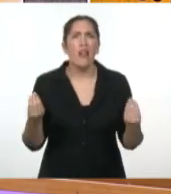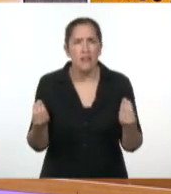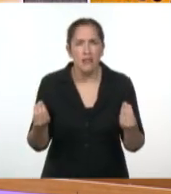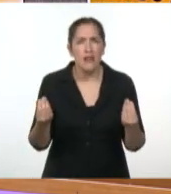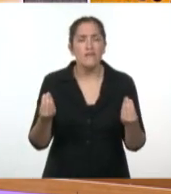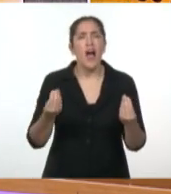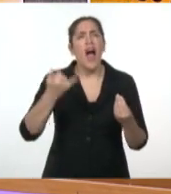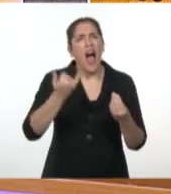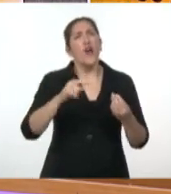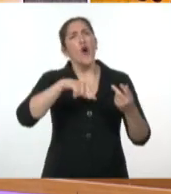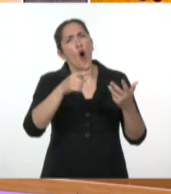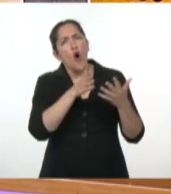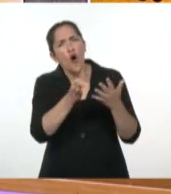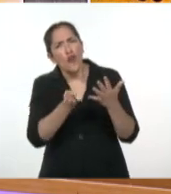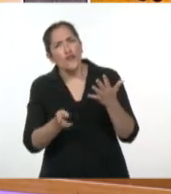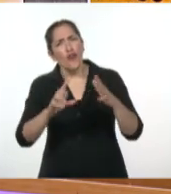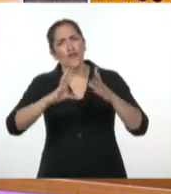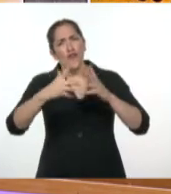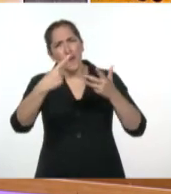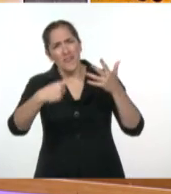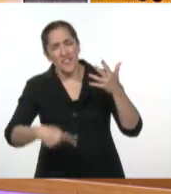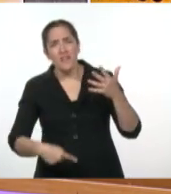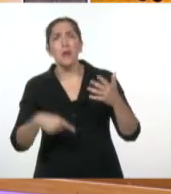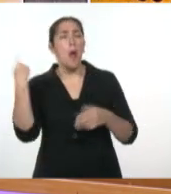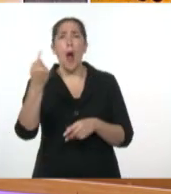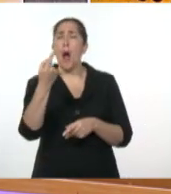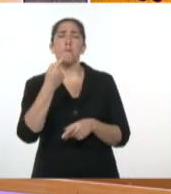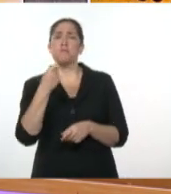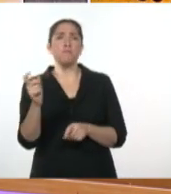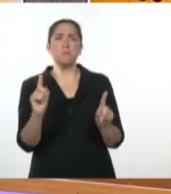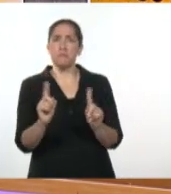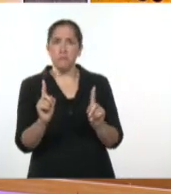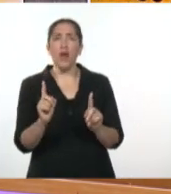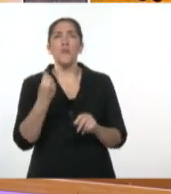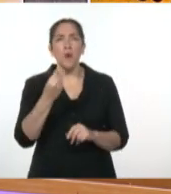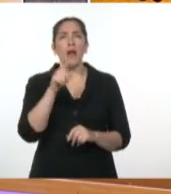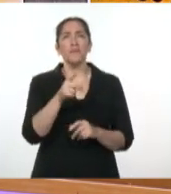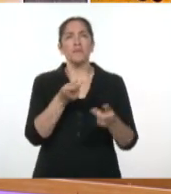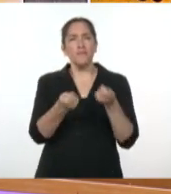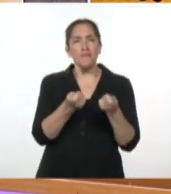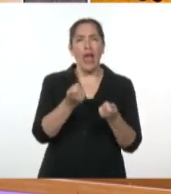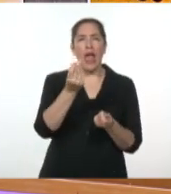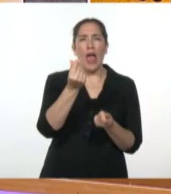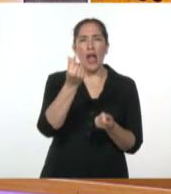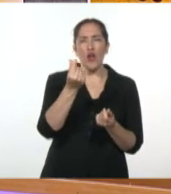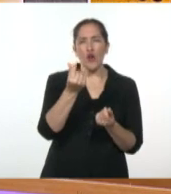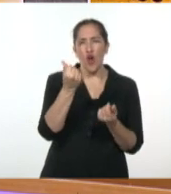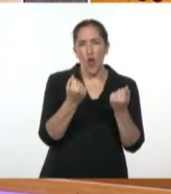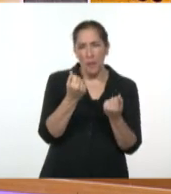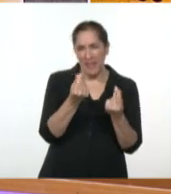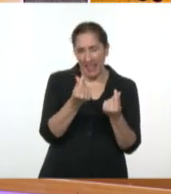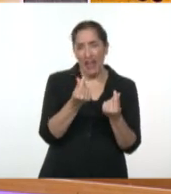tipos de violencia, quizás un poquito más invisibilizada. Empezamos con la violencia económica y patrimonial. Sí. Es un tipo de violencia que está